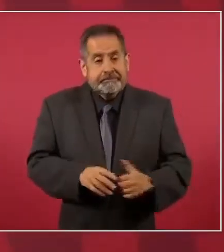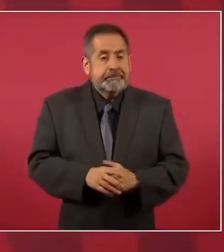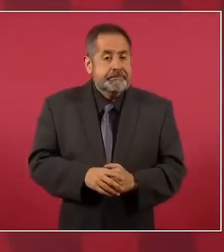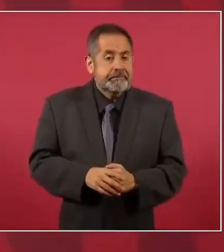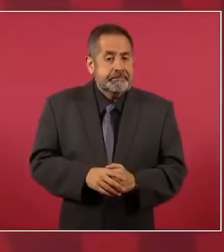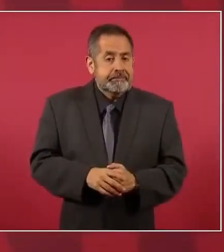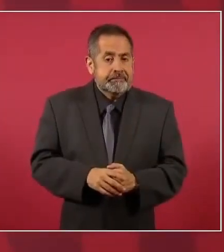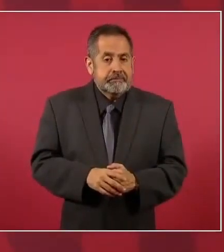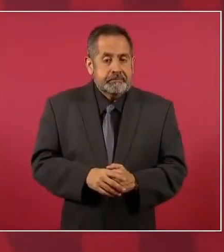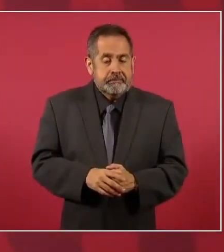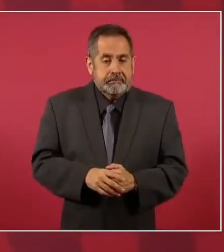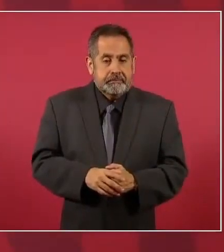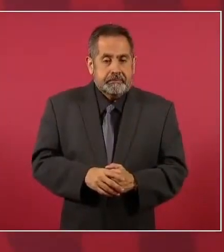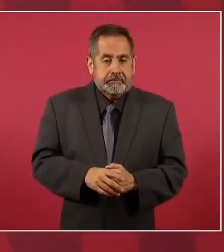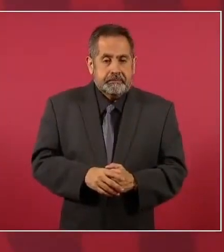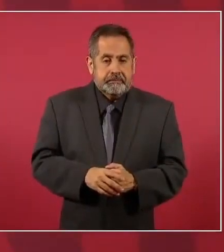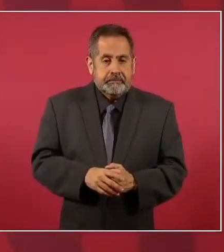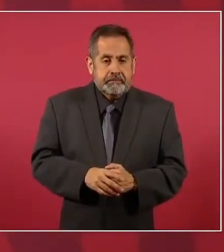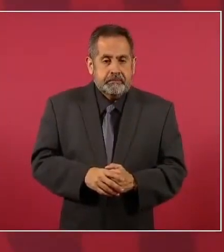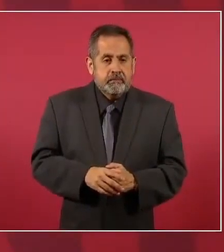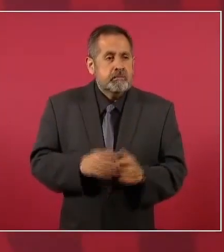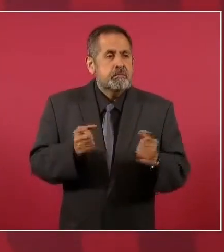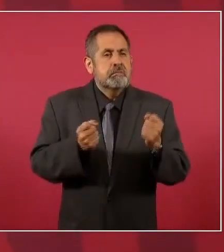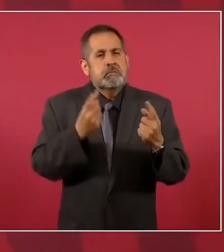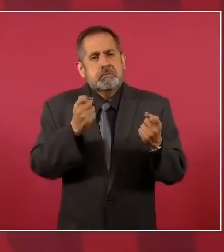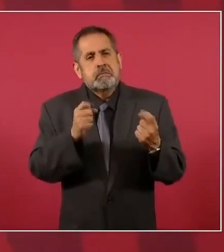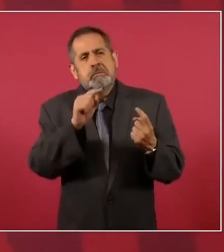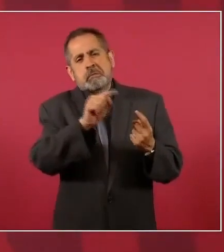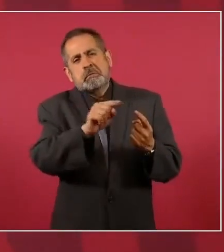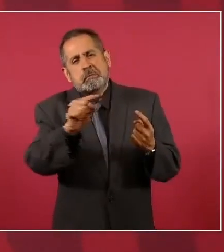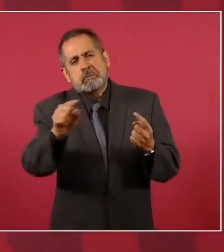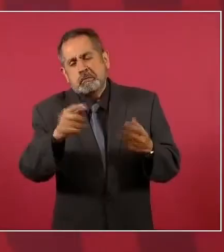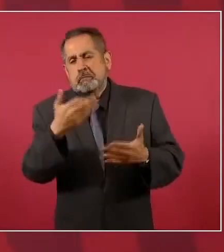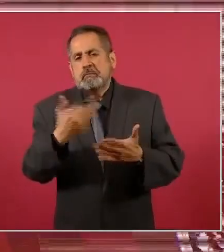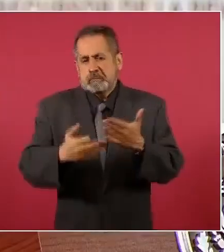en algunos sectores,